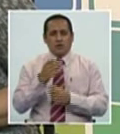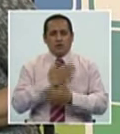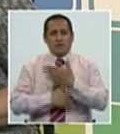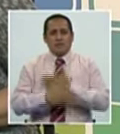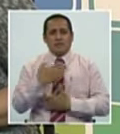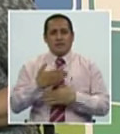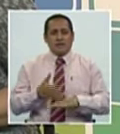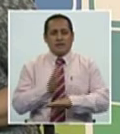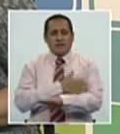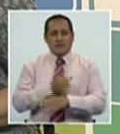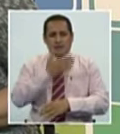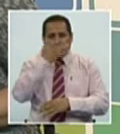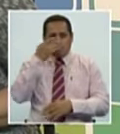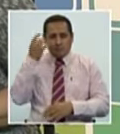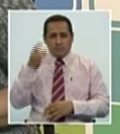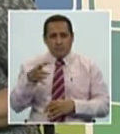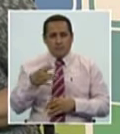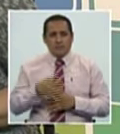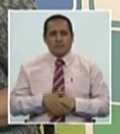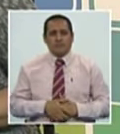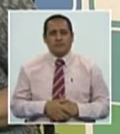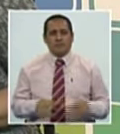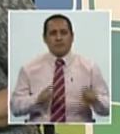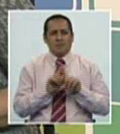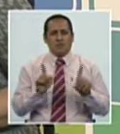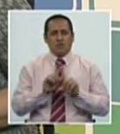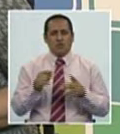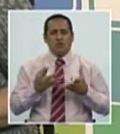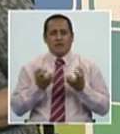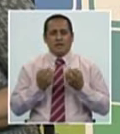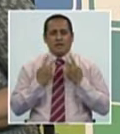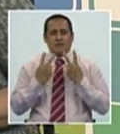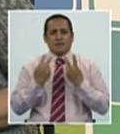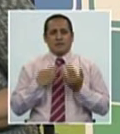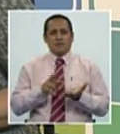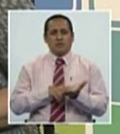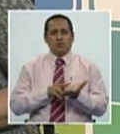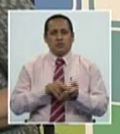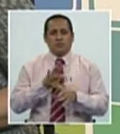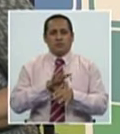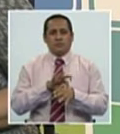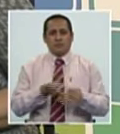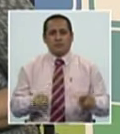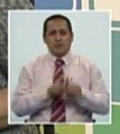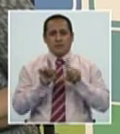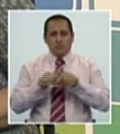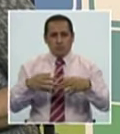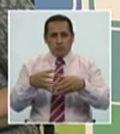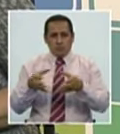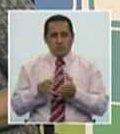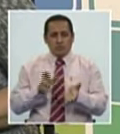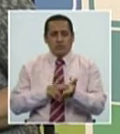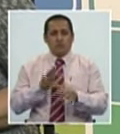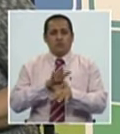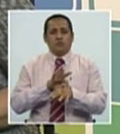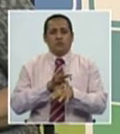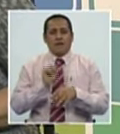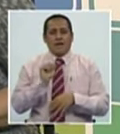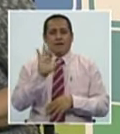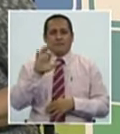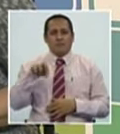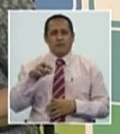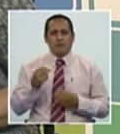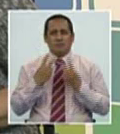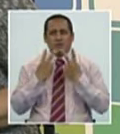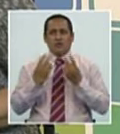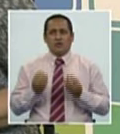personas con discapacidad que han sido discriminadas justamente, que no han querido ser aseguradas por las aseguradoras privadas.